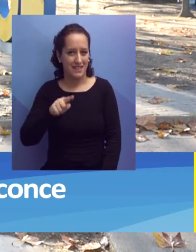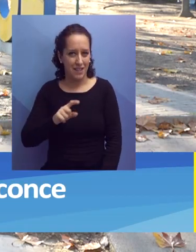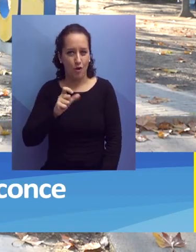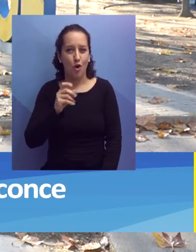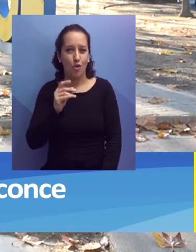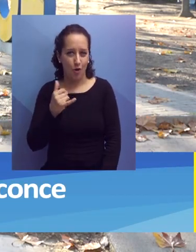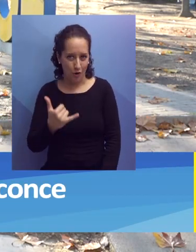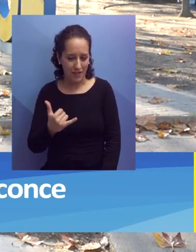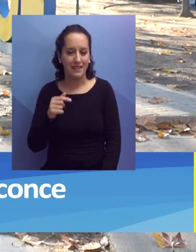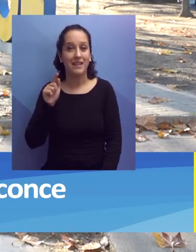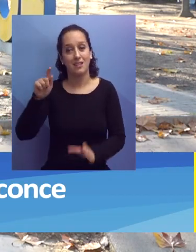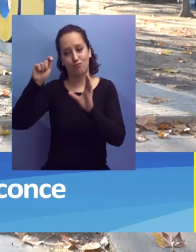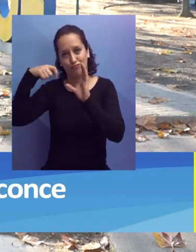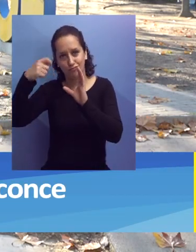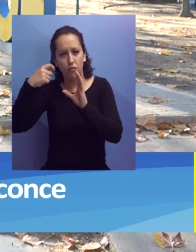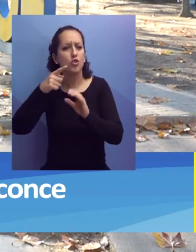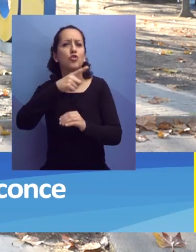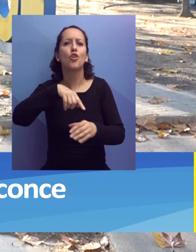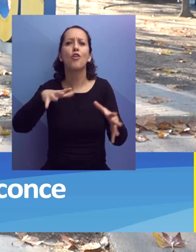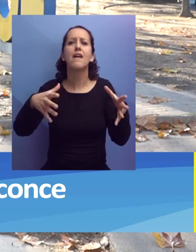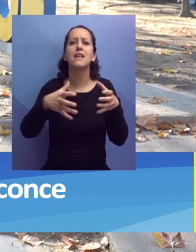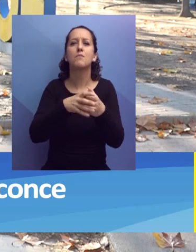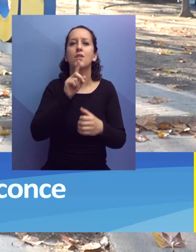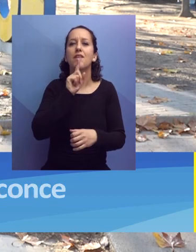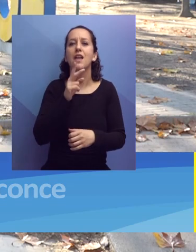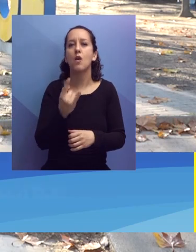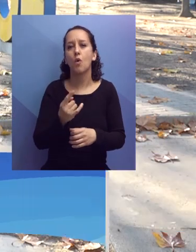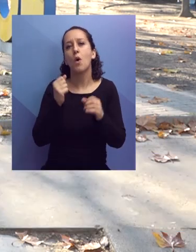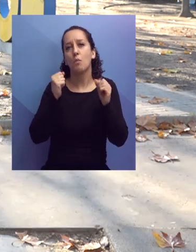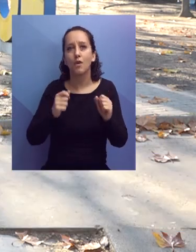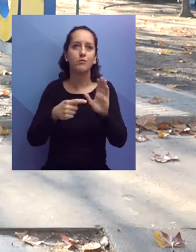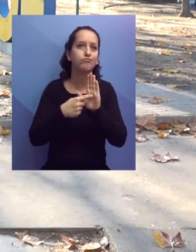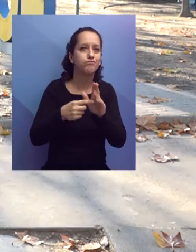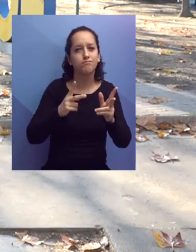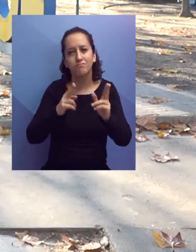a Boris Godoy Valdebenito en las imágenes y a todo el